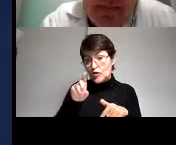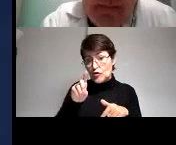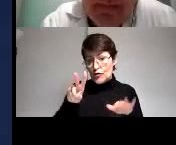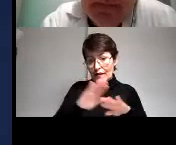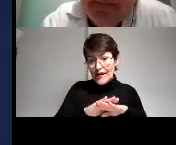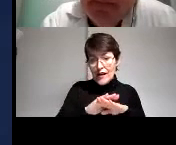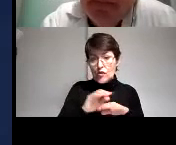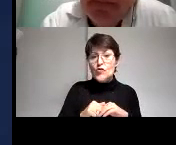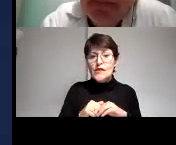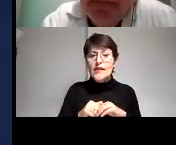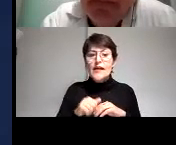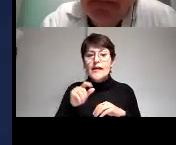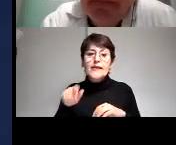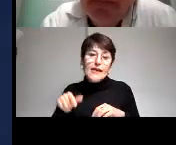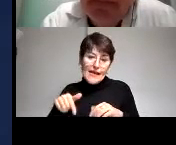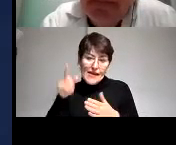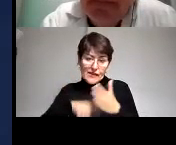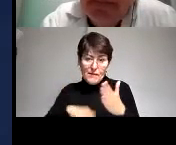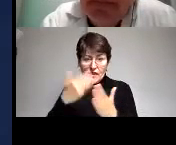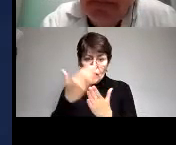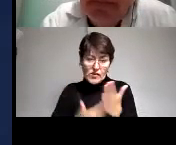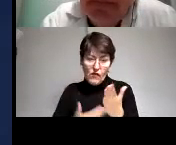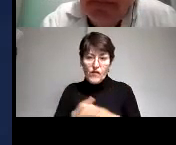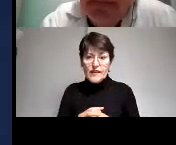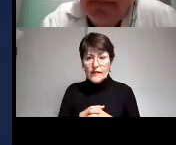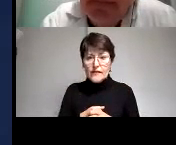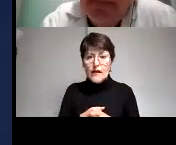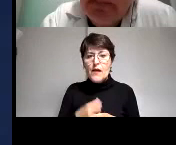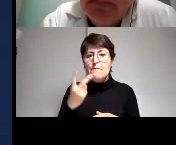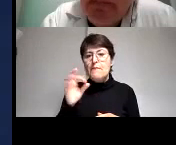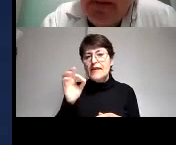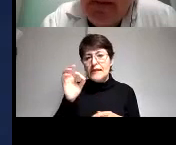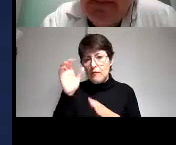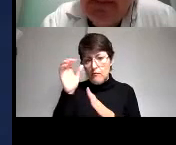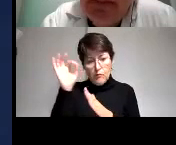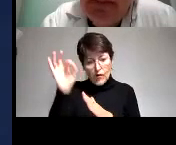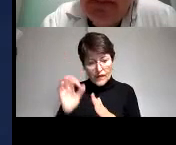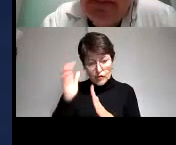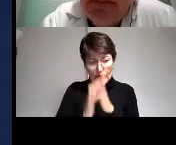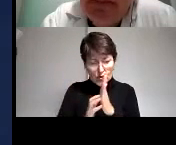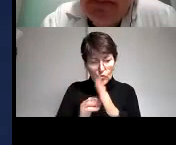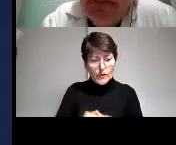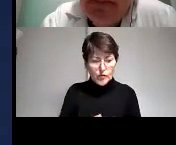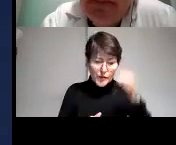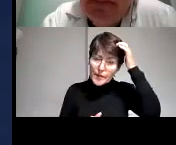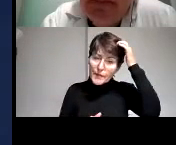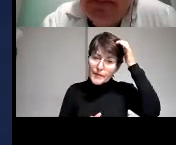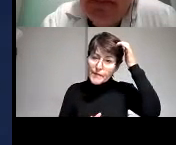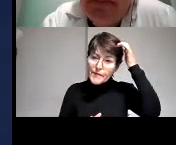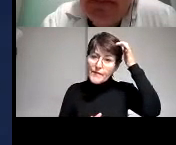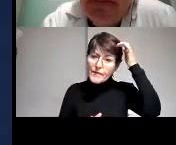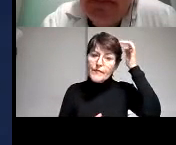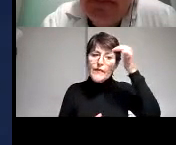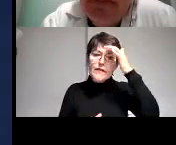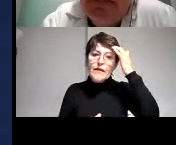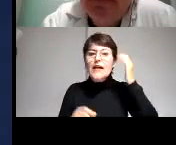en el catálogo mensual de este mes, también en oferta, tiene 20-21% de descuento cada uno. Bueno, pero la mejor manera es con